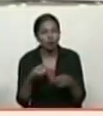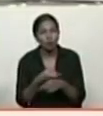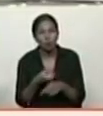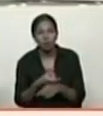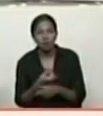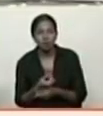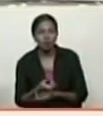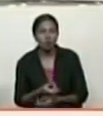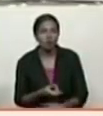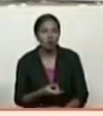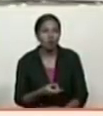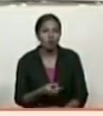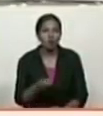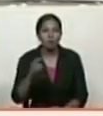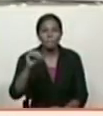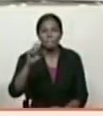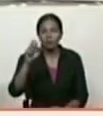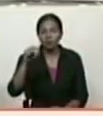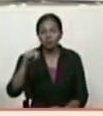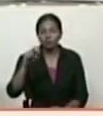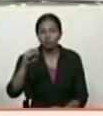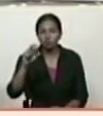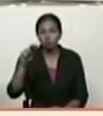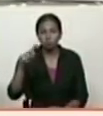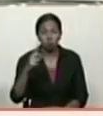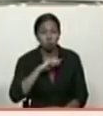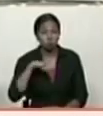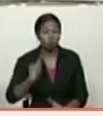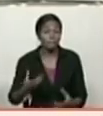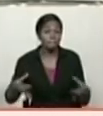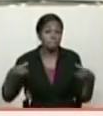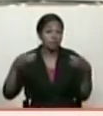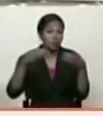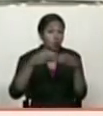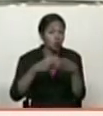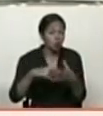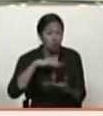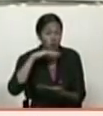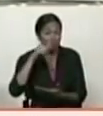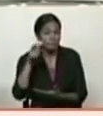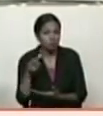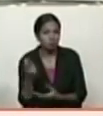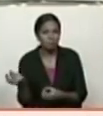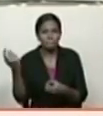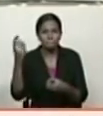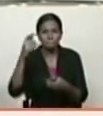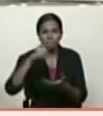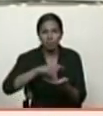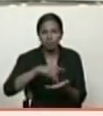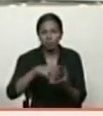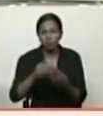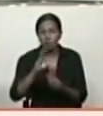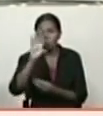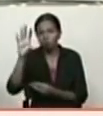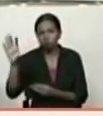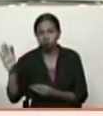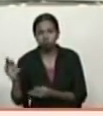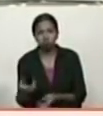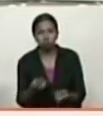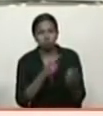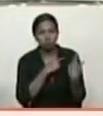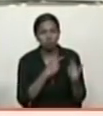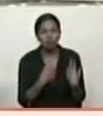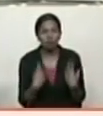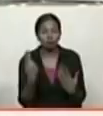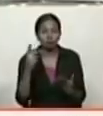Seychelles, Mansus Mondon. De manera que tuvimos alcance a quienes asistieron, los estados que fueron representados en